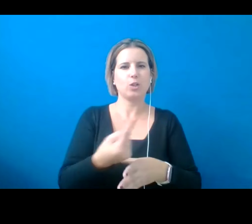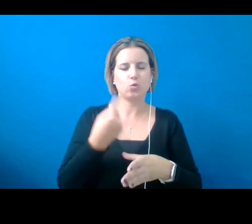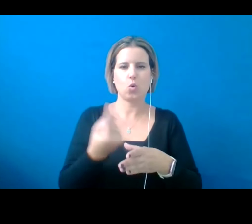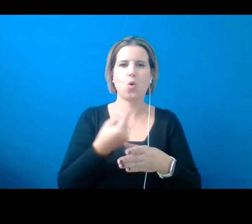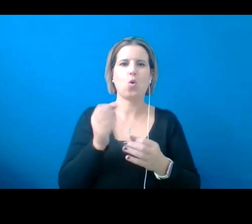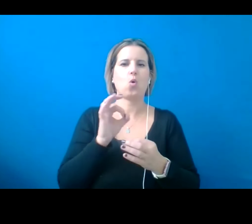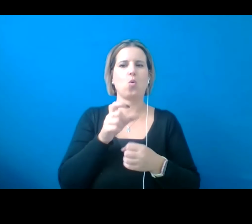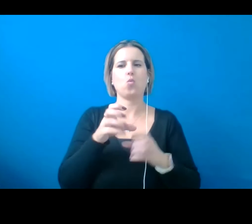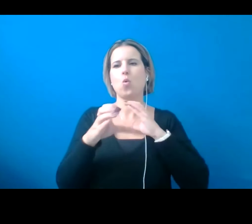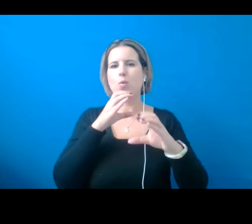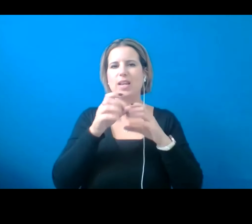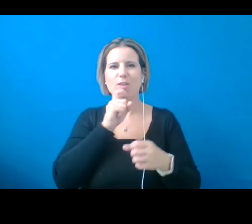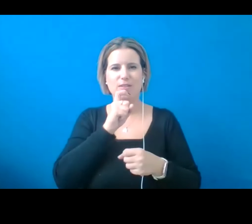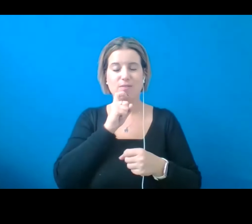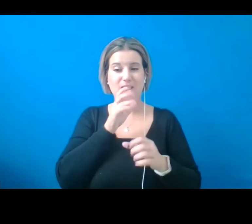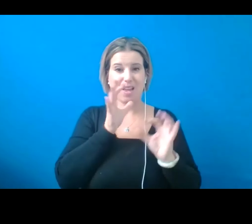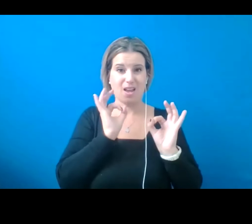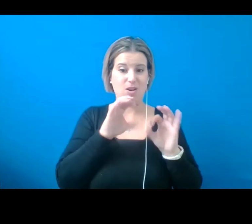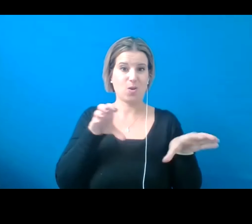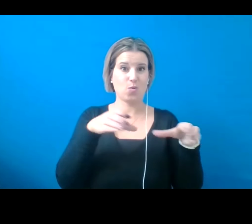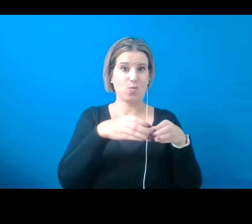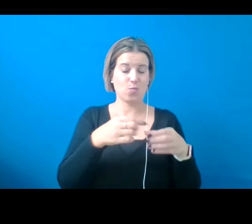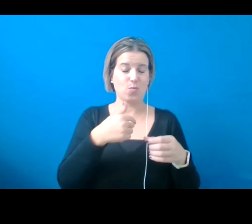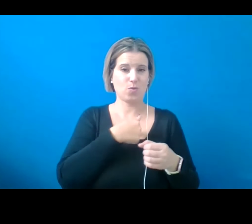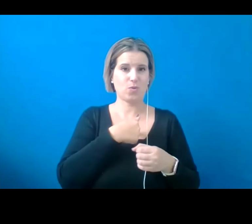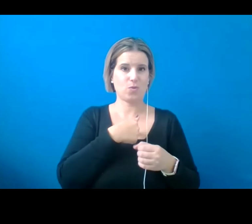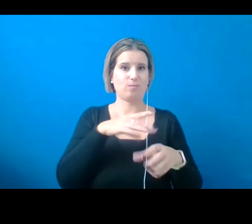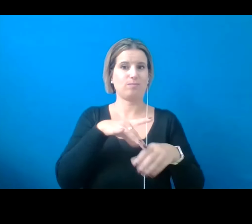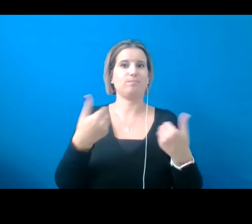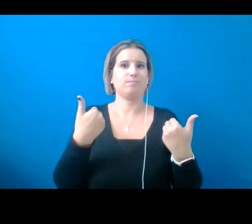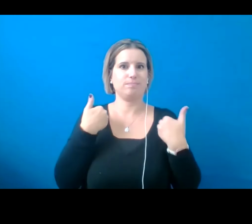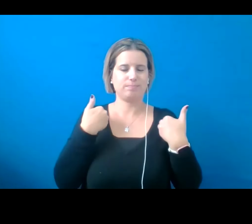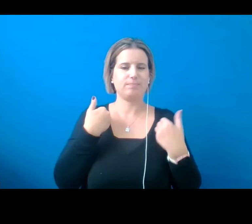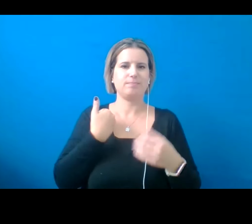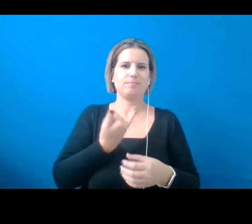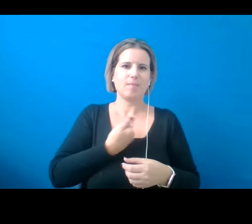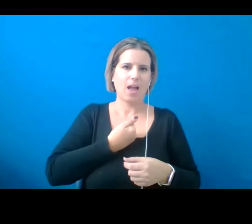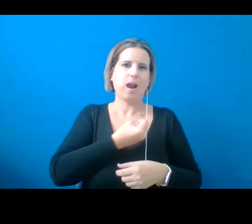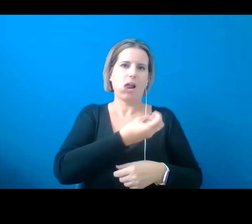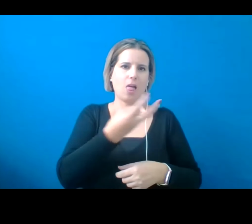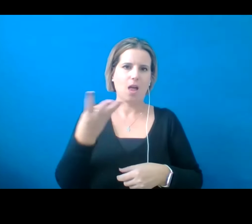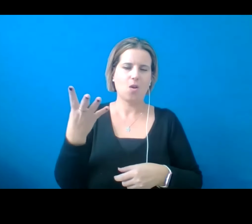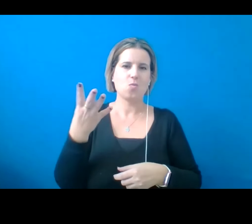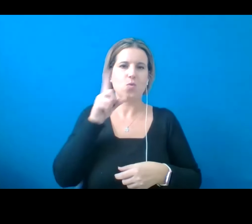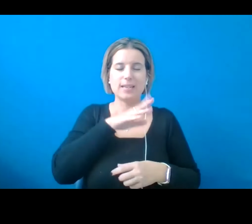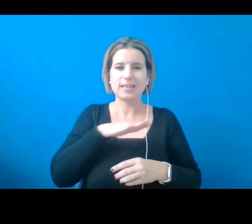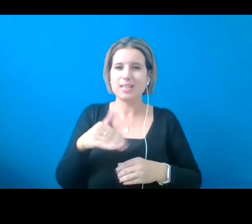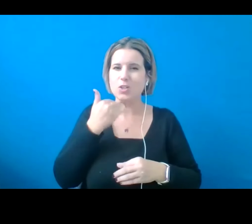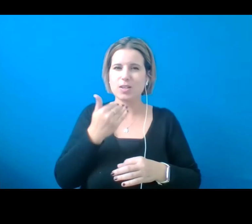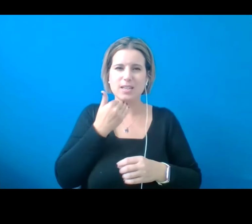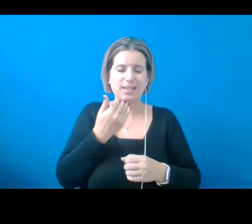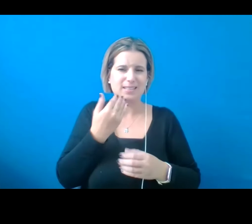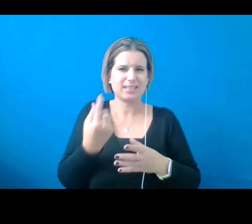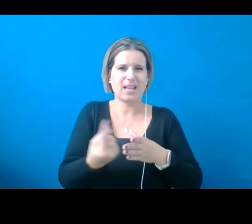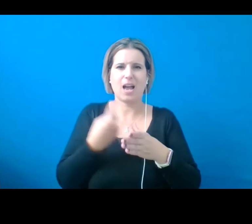para comunicarse ahora en alguno de los grupos que yo llevo pues tengo algunos niños que prácticamente son notistas